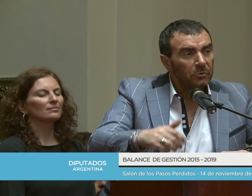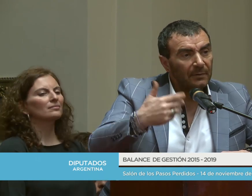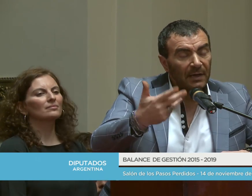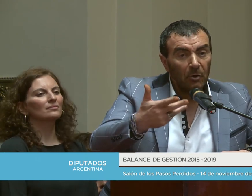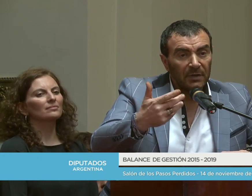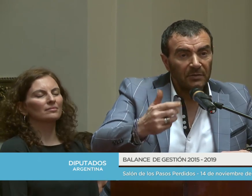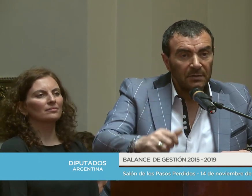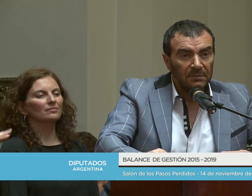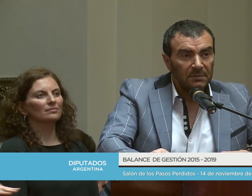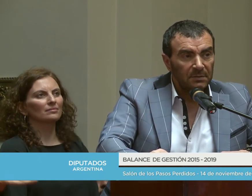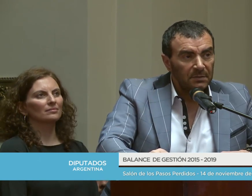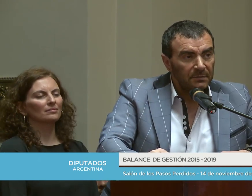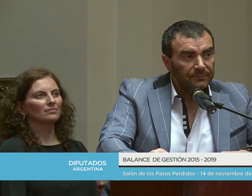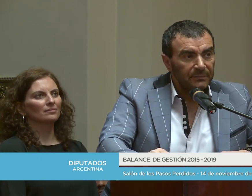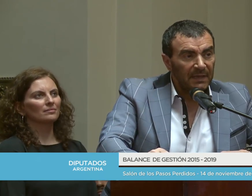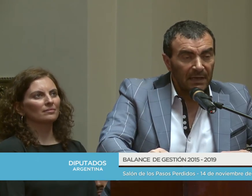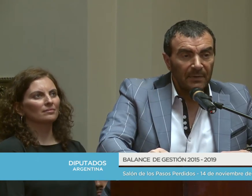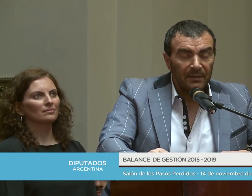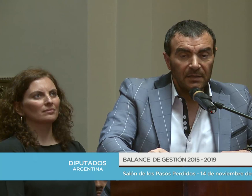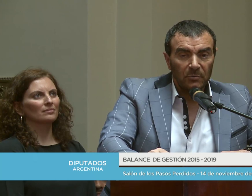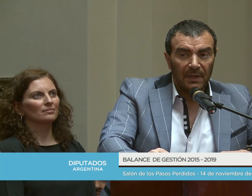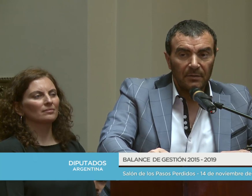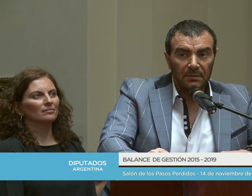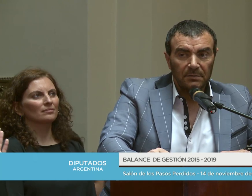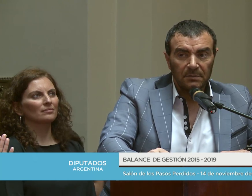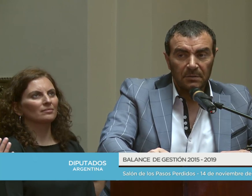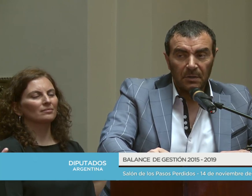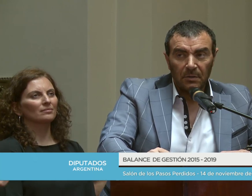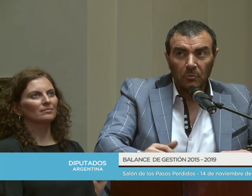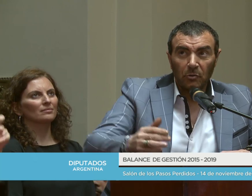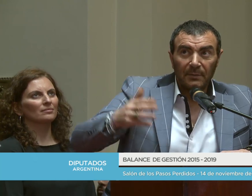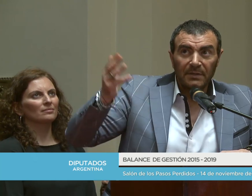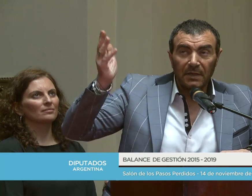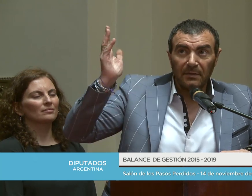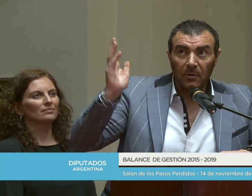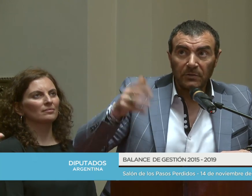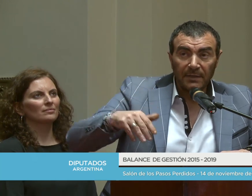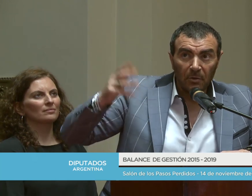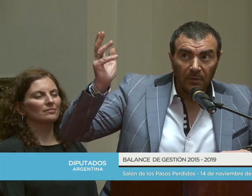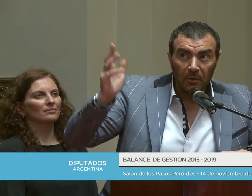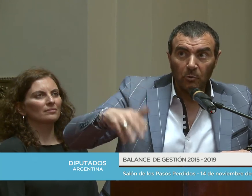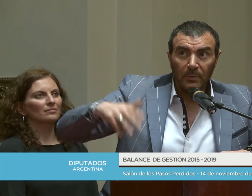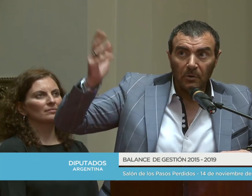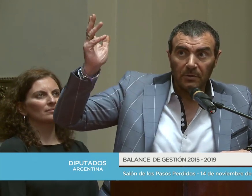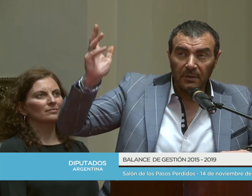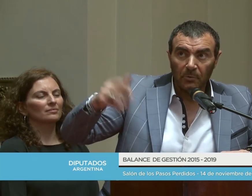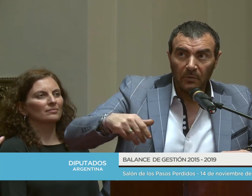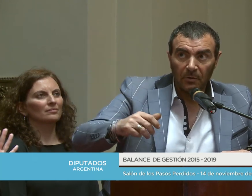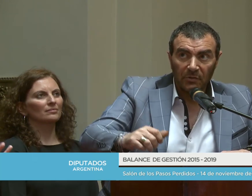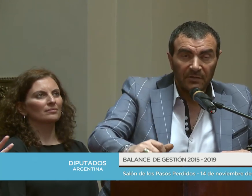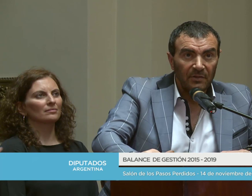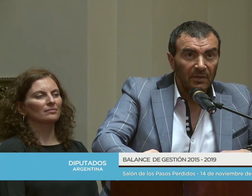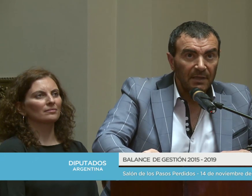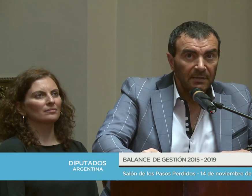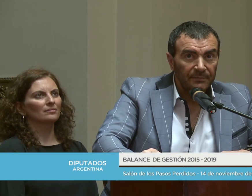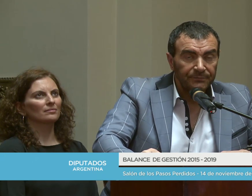con los trabajadores de la Cámara de Diputados. No solamente desde lo técnico, desde los números y del montón de